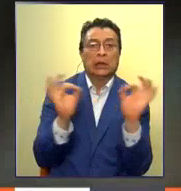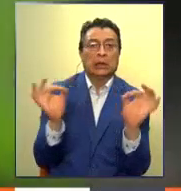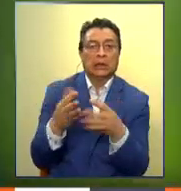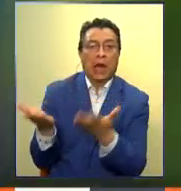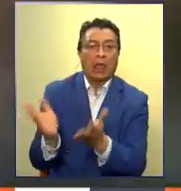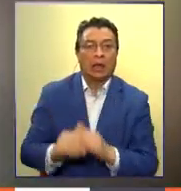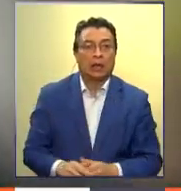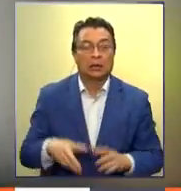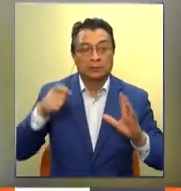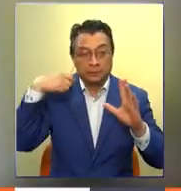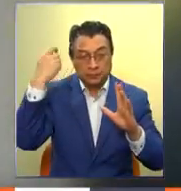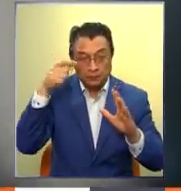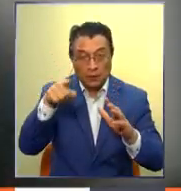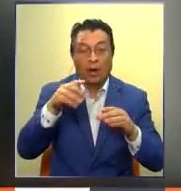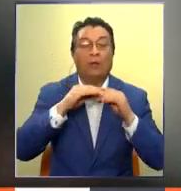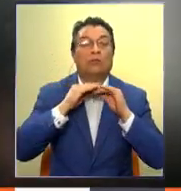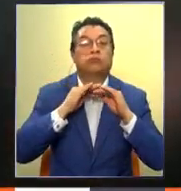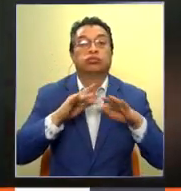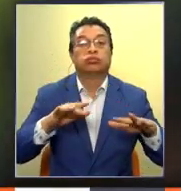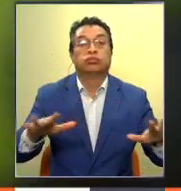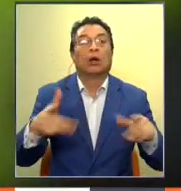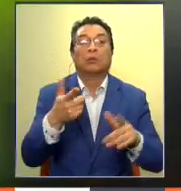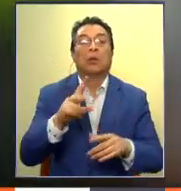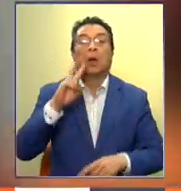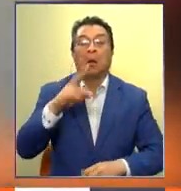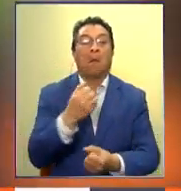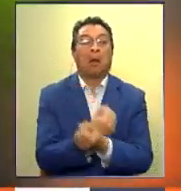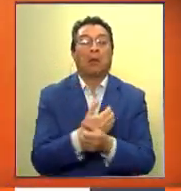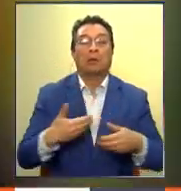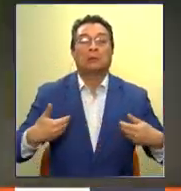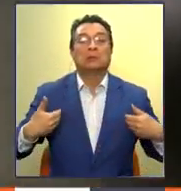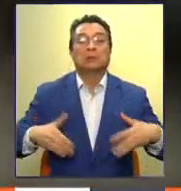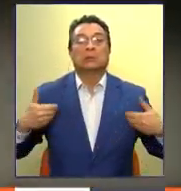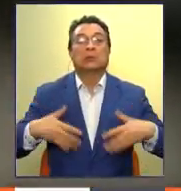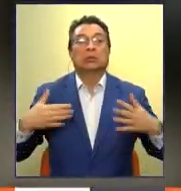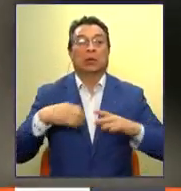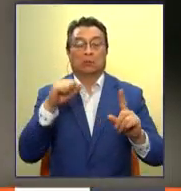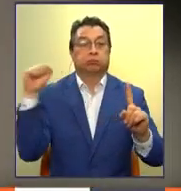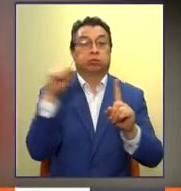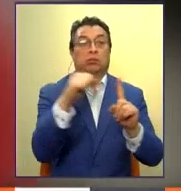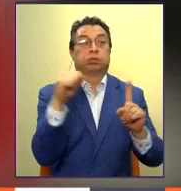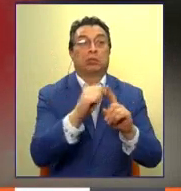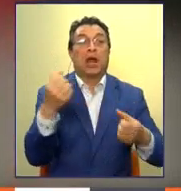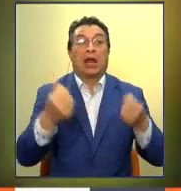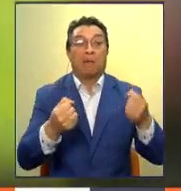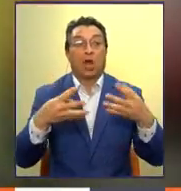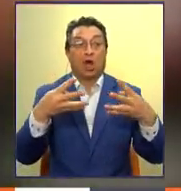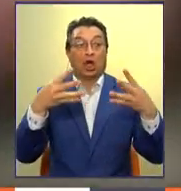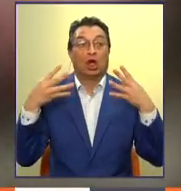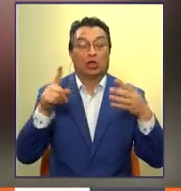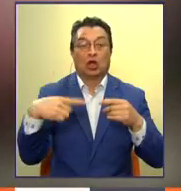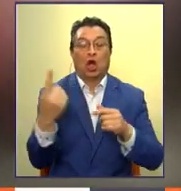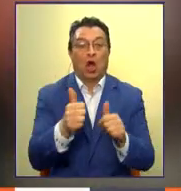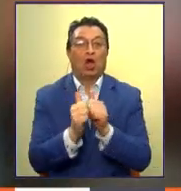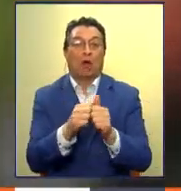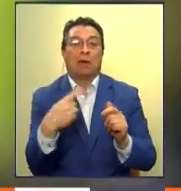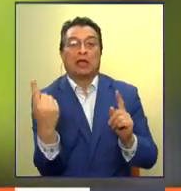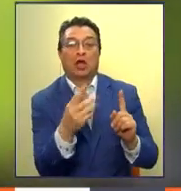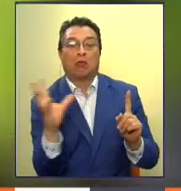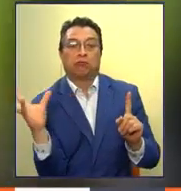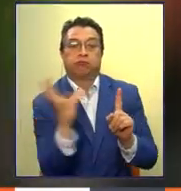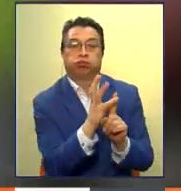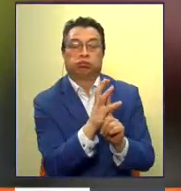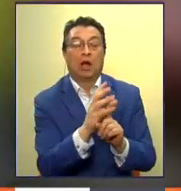Un registro que se viralizó por la supuesta inacción de un carabinero frente a golpes y amenazas a un camionero por parte de sus pares. La